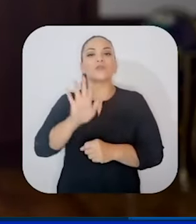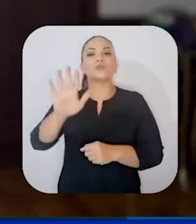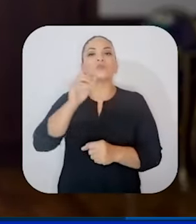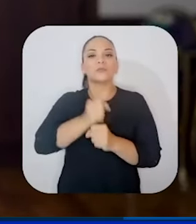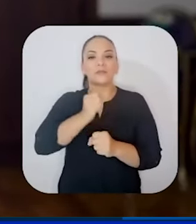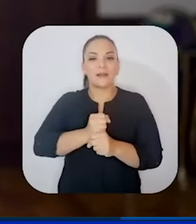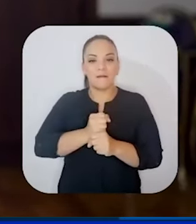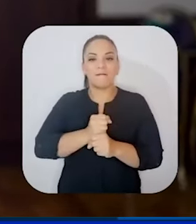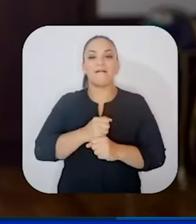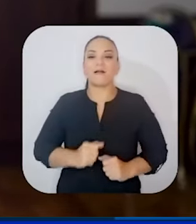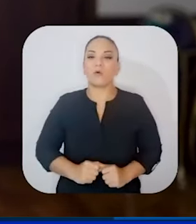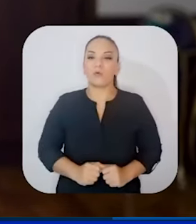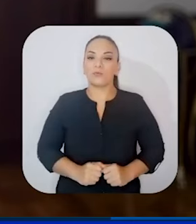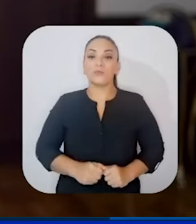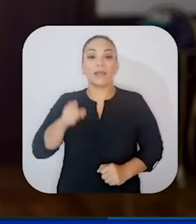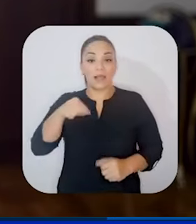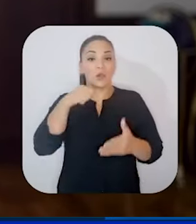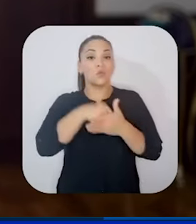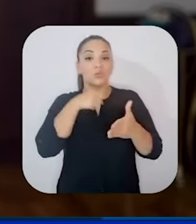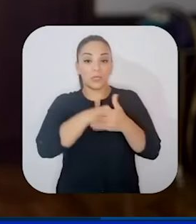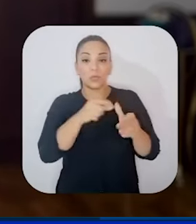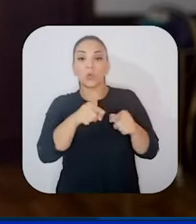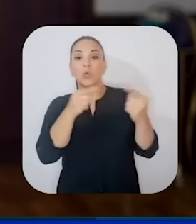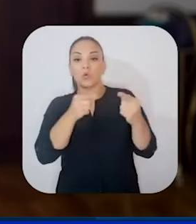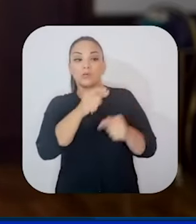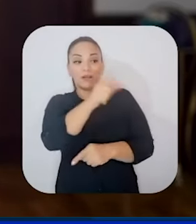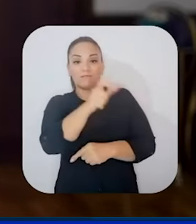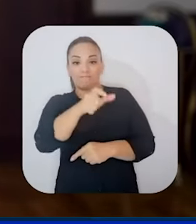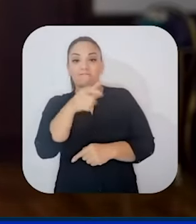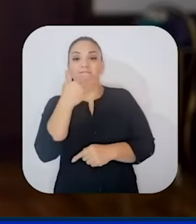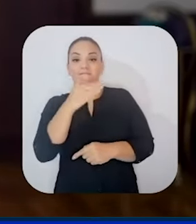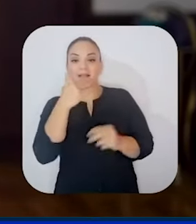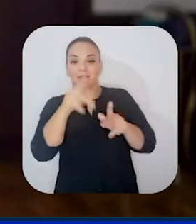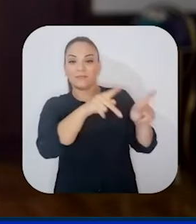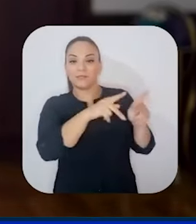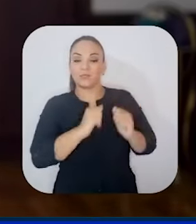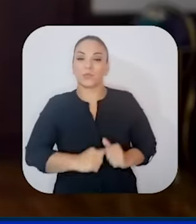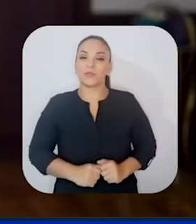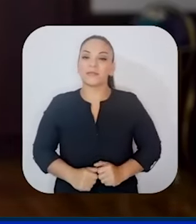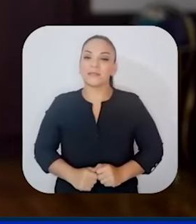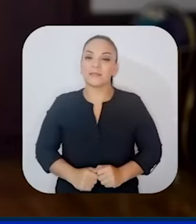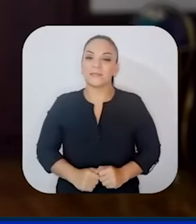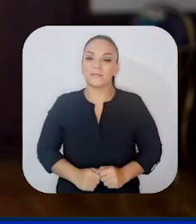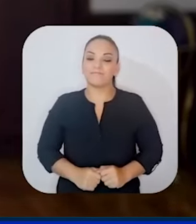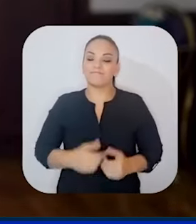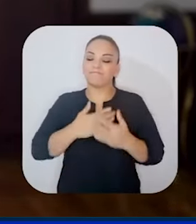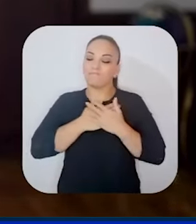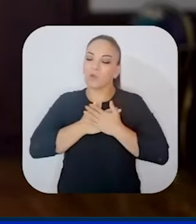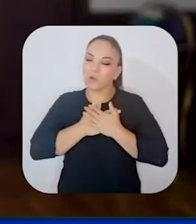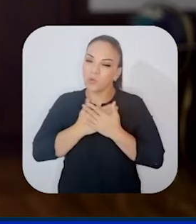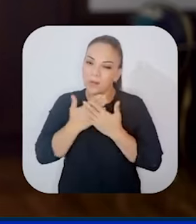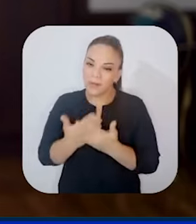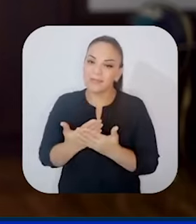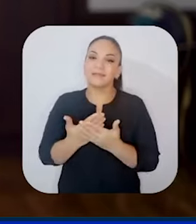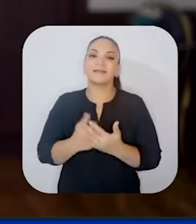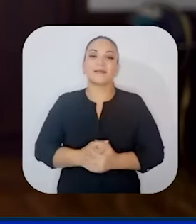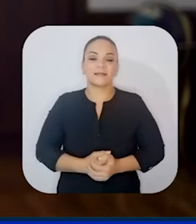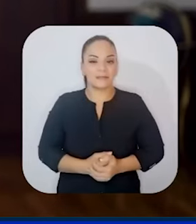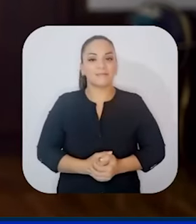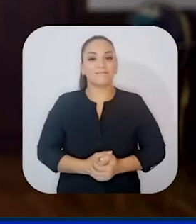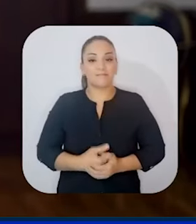cumplimiento de su deber luchando contra criminales desalmados. Mis más sentidas